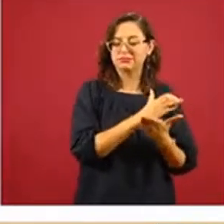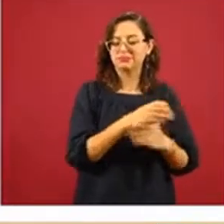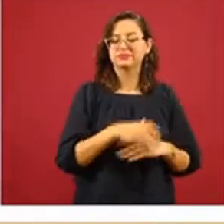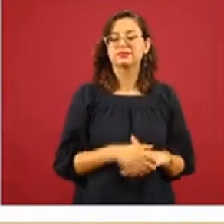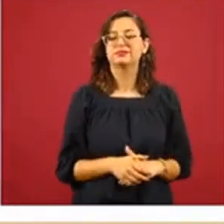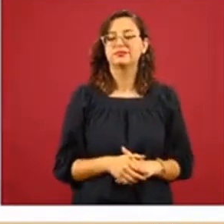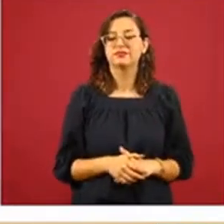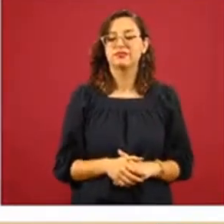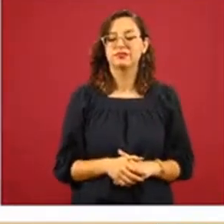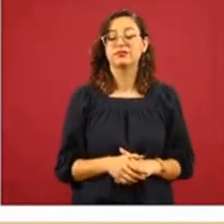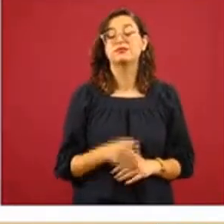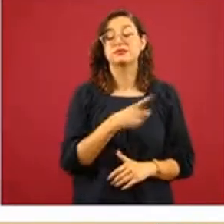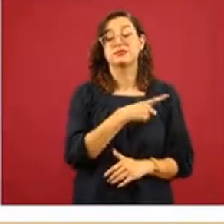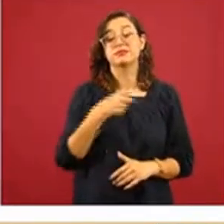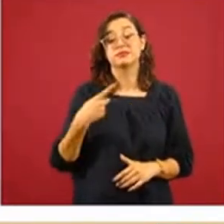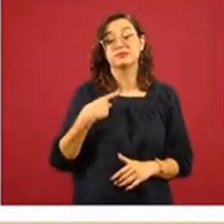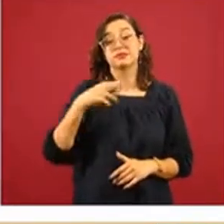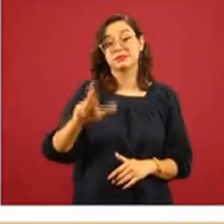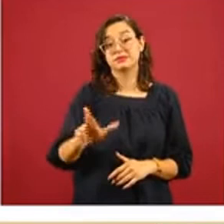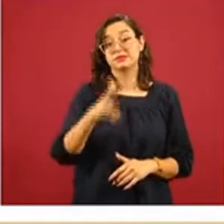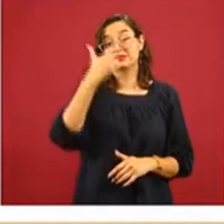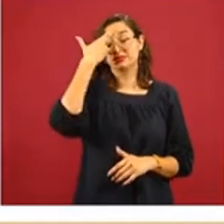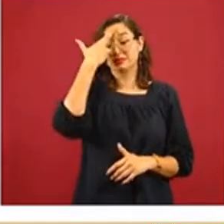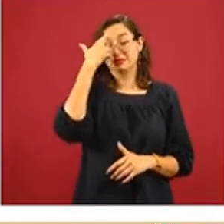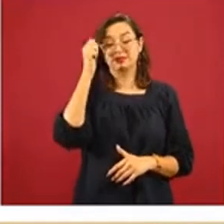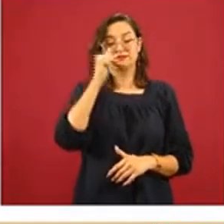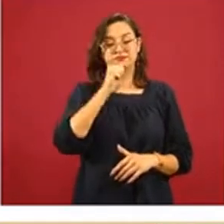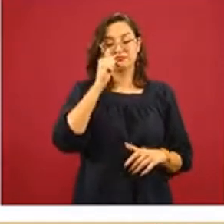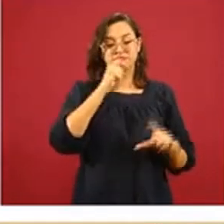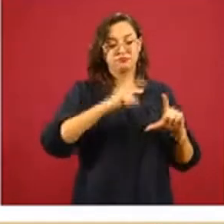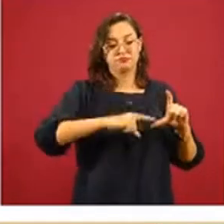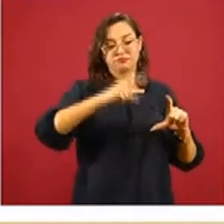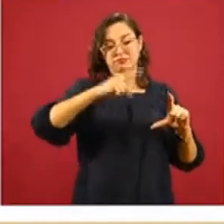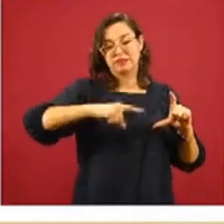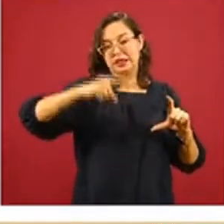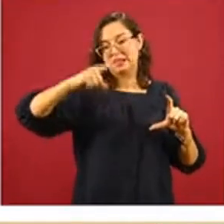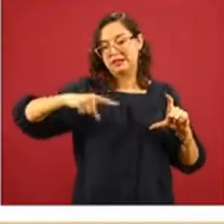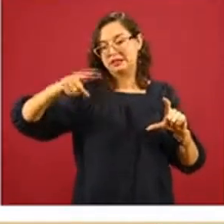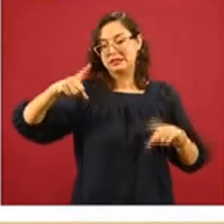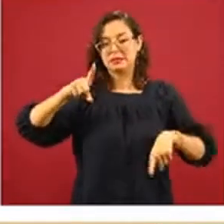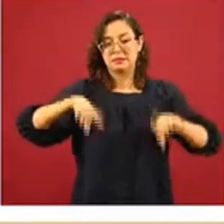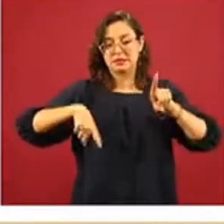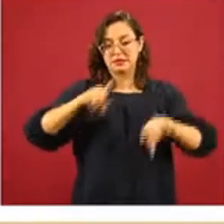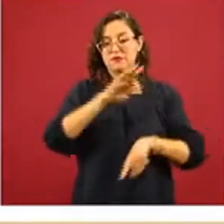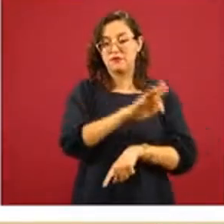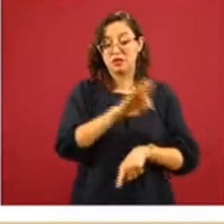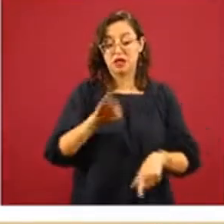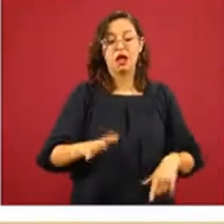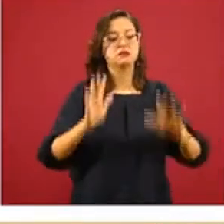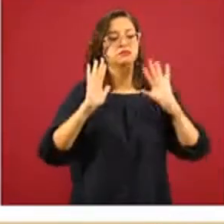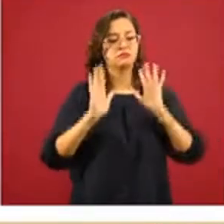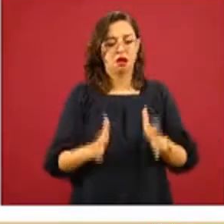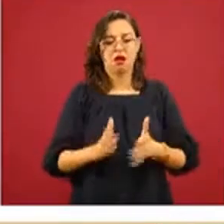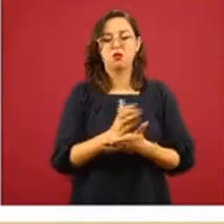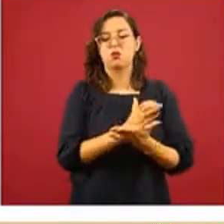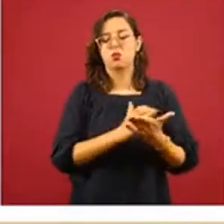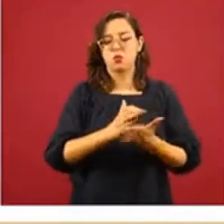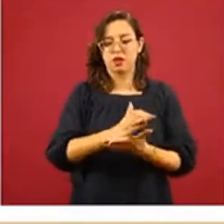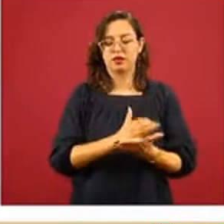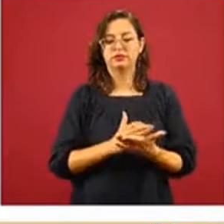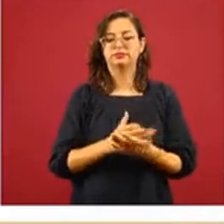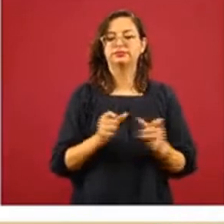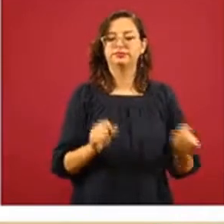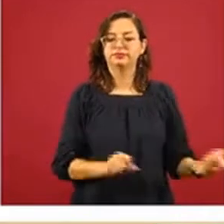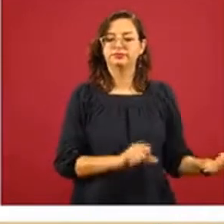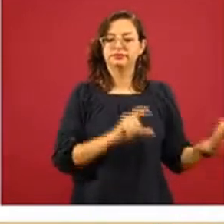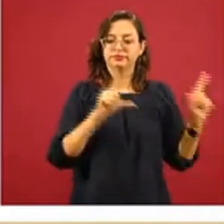las mismas, recordando siempre que están graficadas por fecha de recuperación. Veamos el siguiente grupo